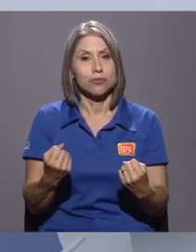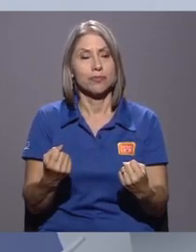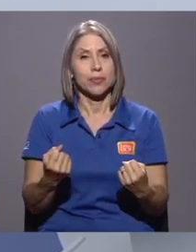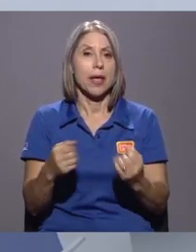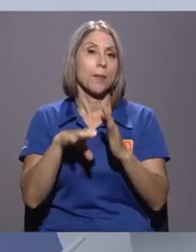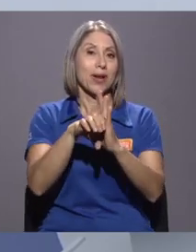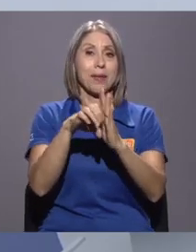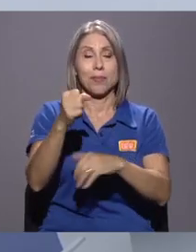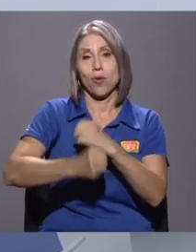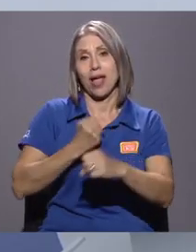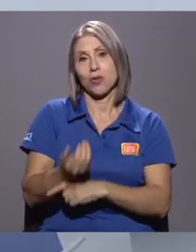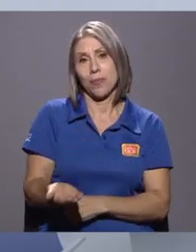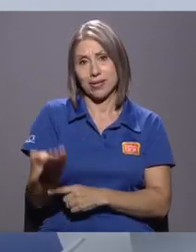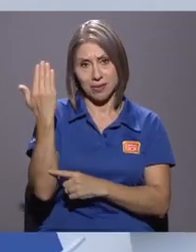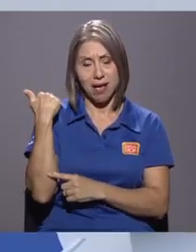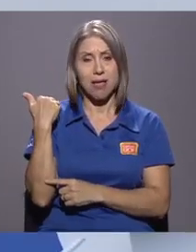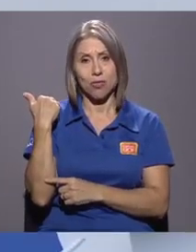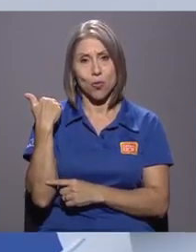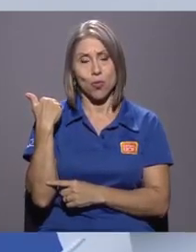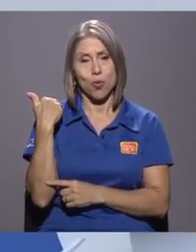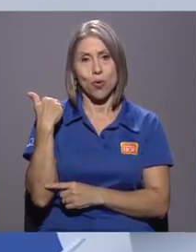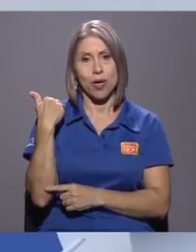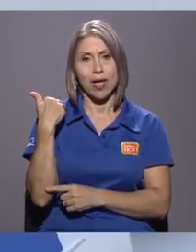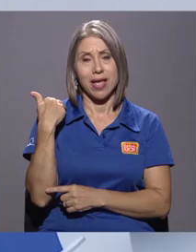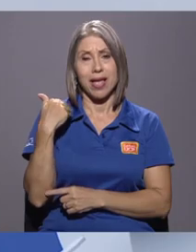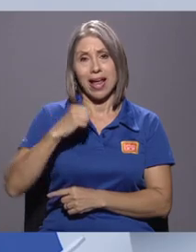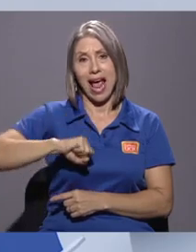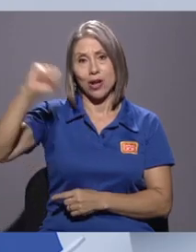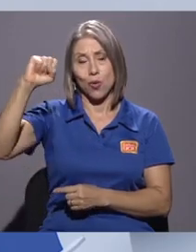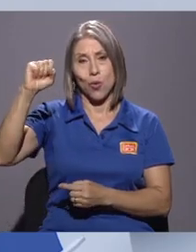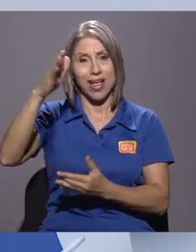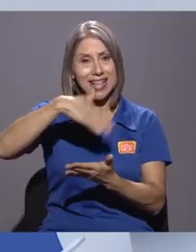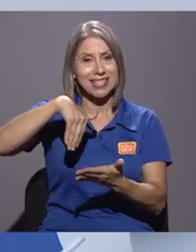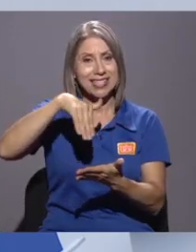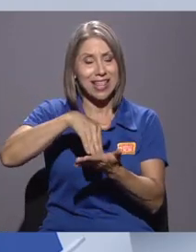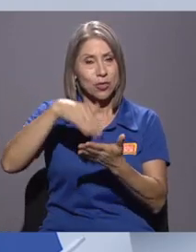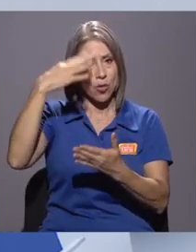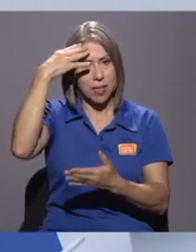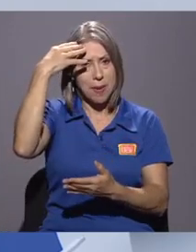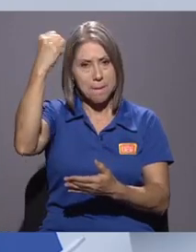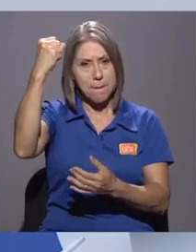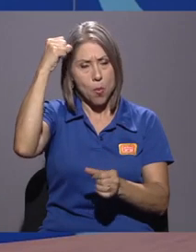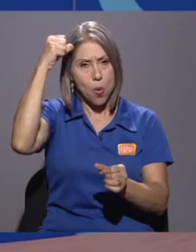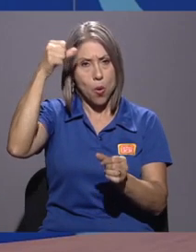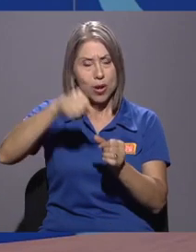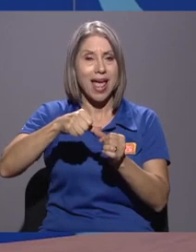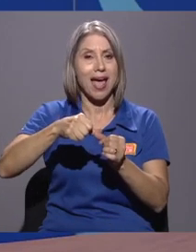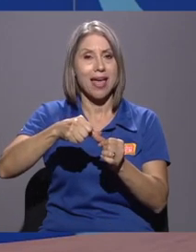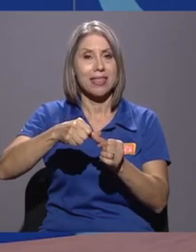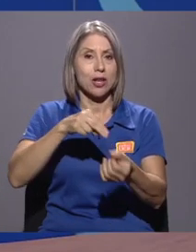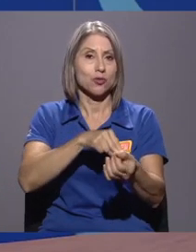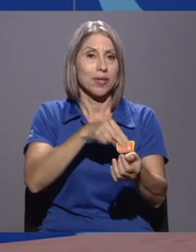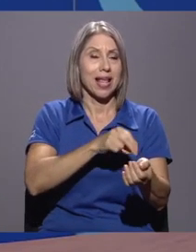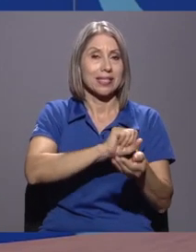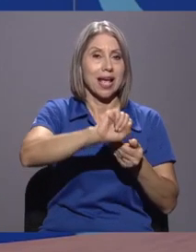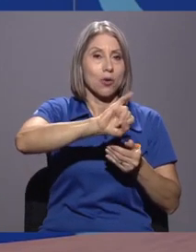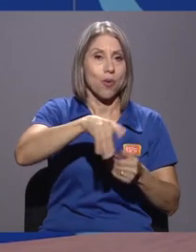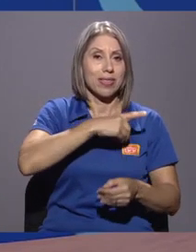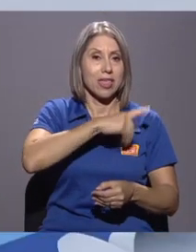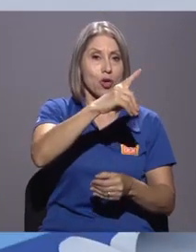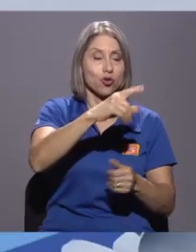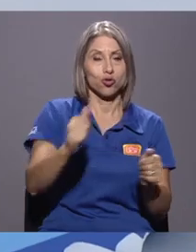por ejemplo el año pasado ganó el centro de memoria del hospital san juan de dios que es en conjunto con la universidad de costa rica